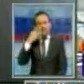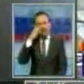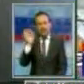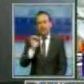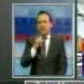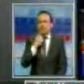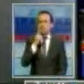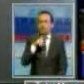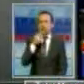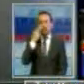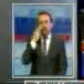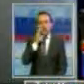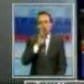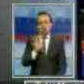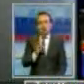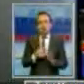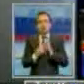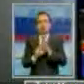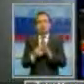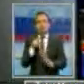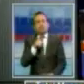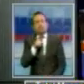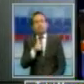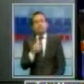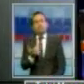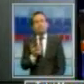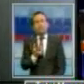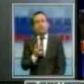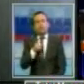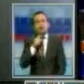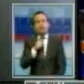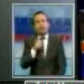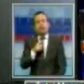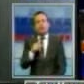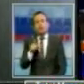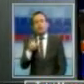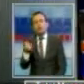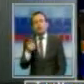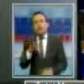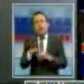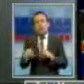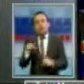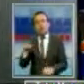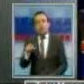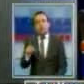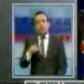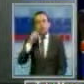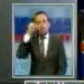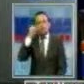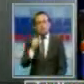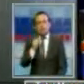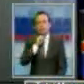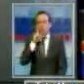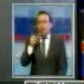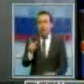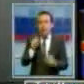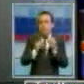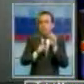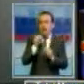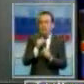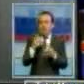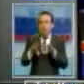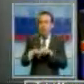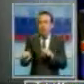de conocimiento y que nos puede ilustrar, Antonio. Este acuerdo que está llegando Tompkins con el presidente Piñera, ¿cuál es la implicancia geopolítica que tiene?